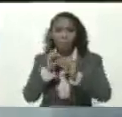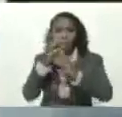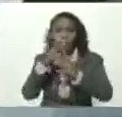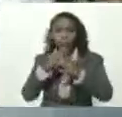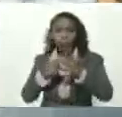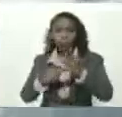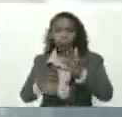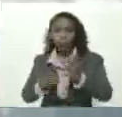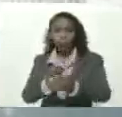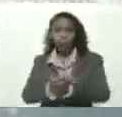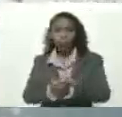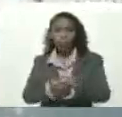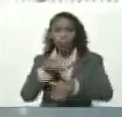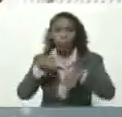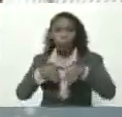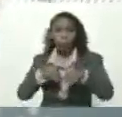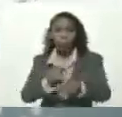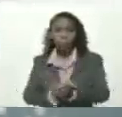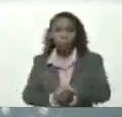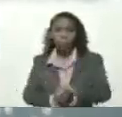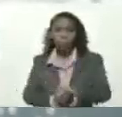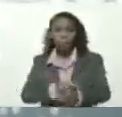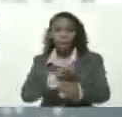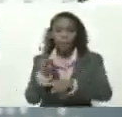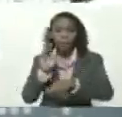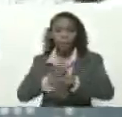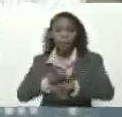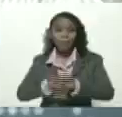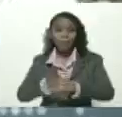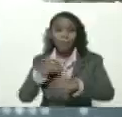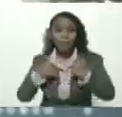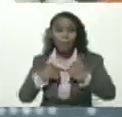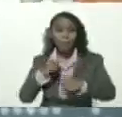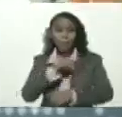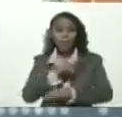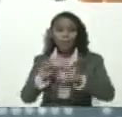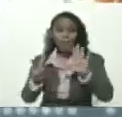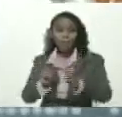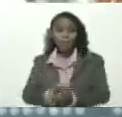material electoral. Eso va a ocurrir el miércoles 17.